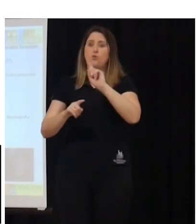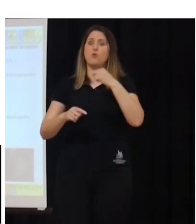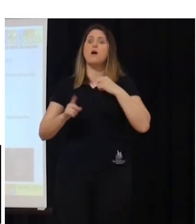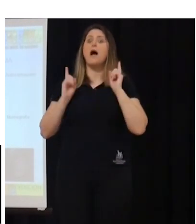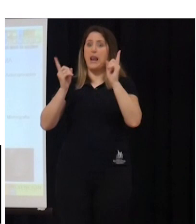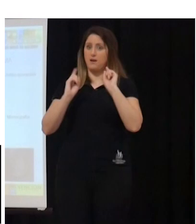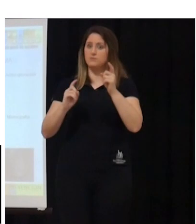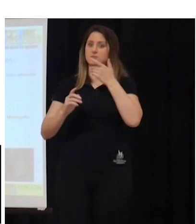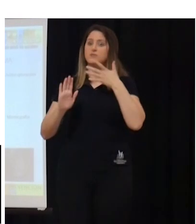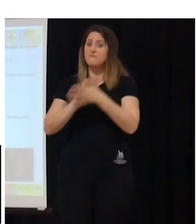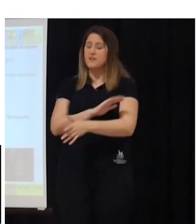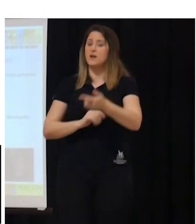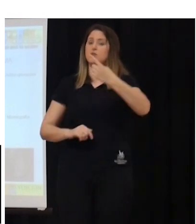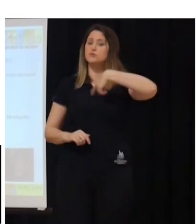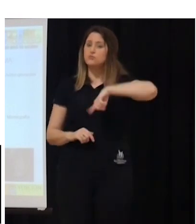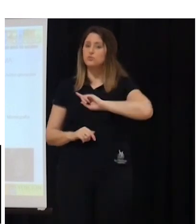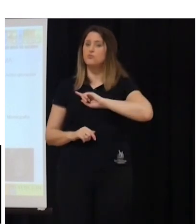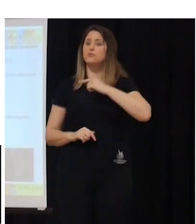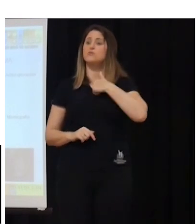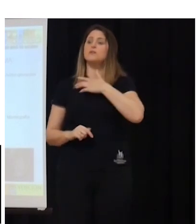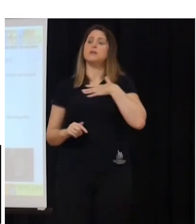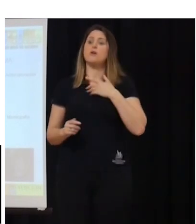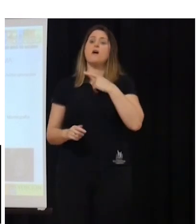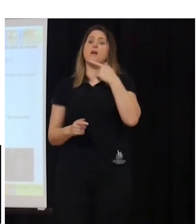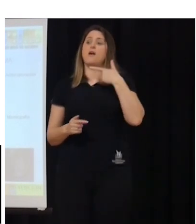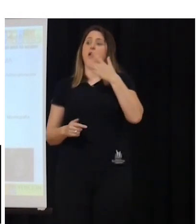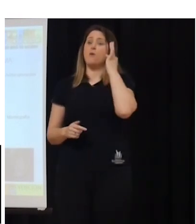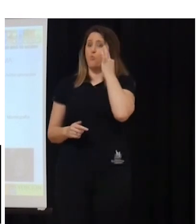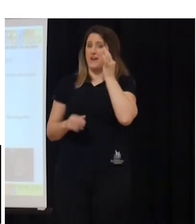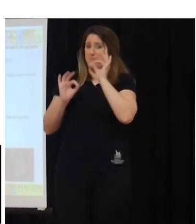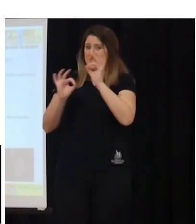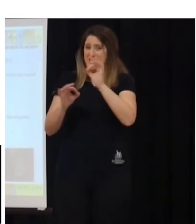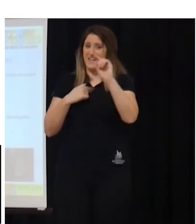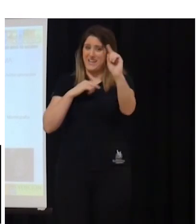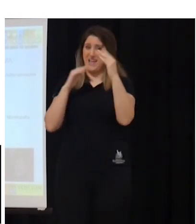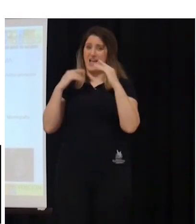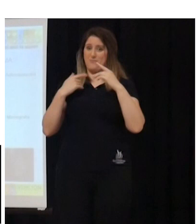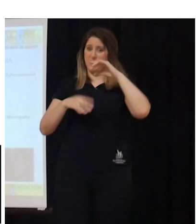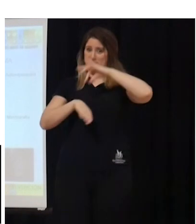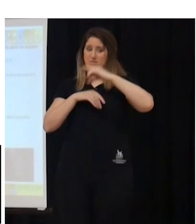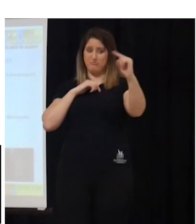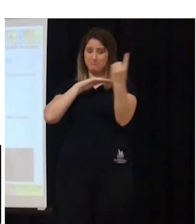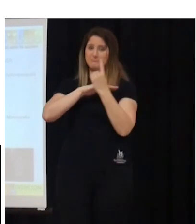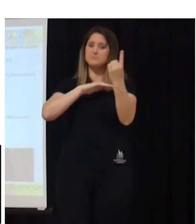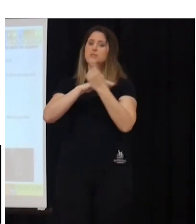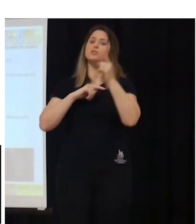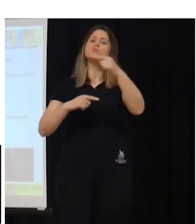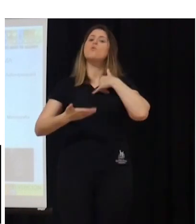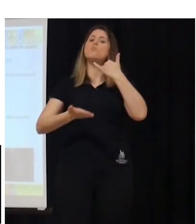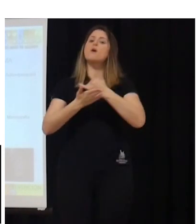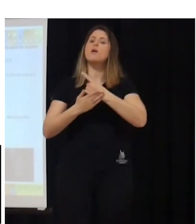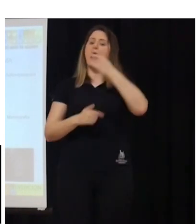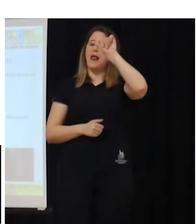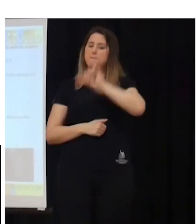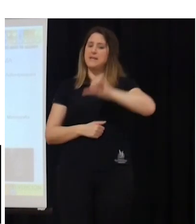mucho. Pero a nosotros sí que nos gusta decirle a nuestros pacientes que tomen la costumbre de una